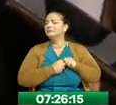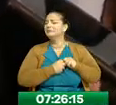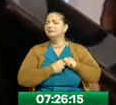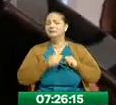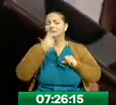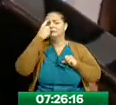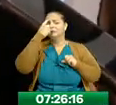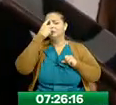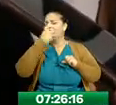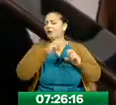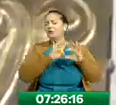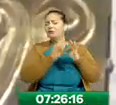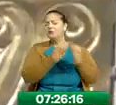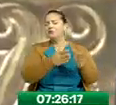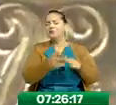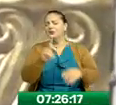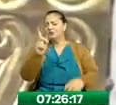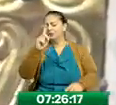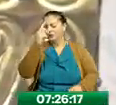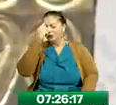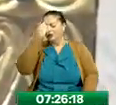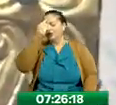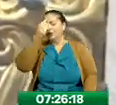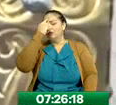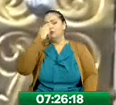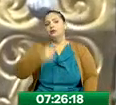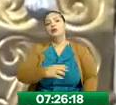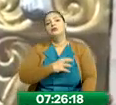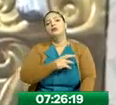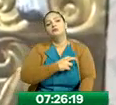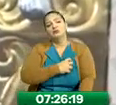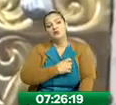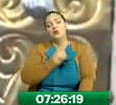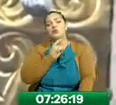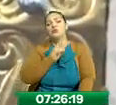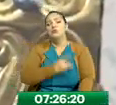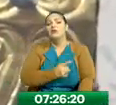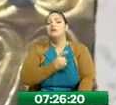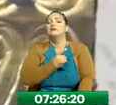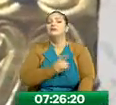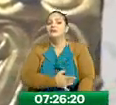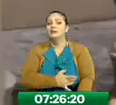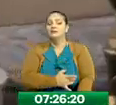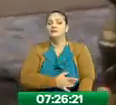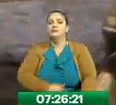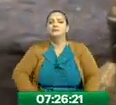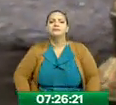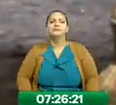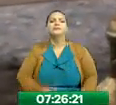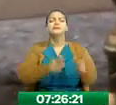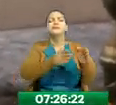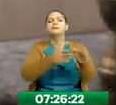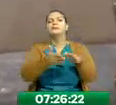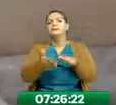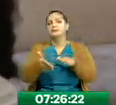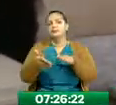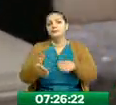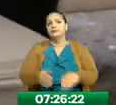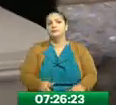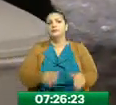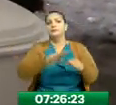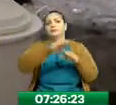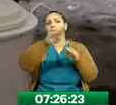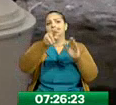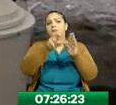y sí, así me duele. Para este viernes los deudos les brindarán cristiana sepultura en estos féretros que hasta